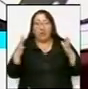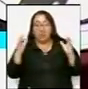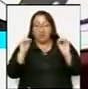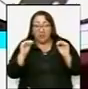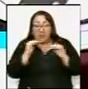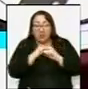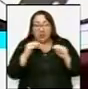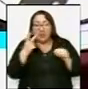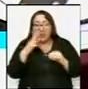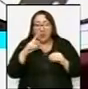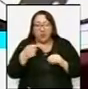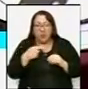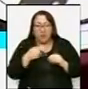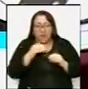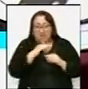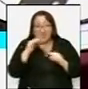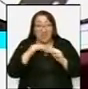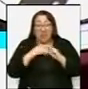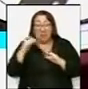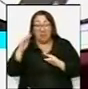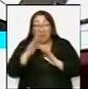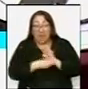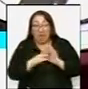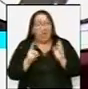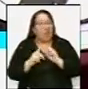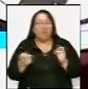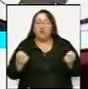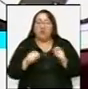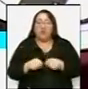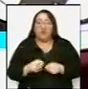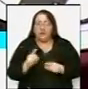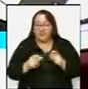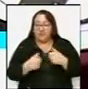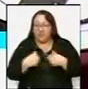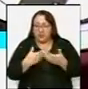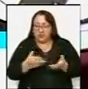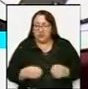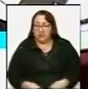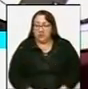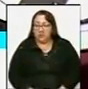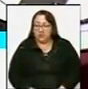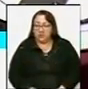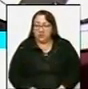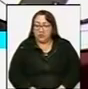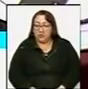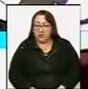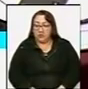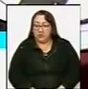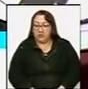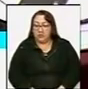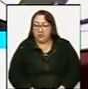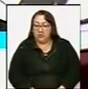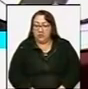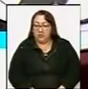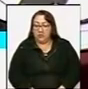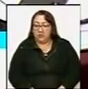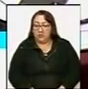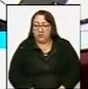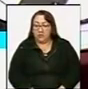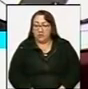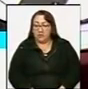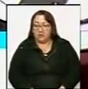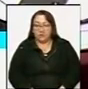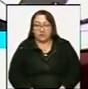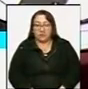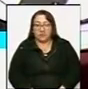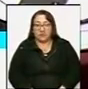inscripción, porque es un partido que no tiene la capacidad de contar con gente que está dispuesta a jugarse por el partido. Entonces, si